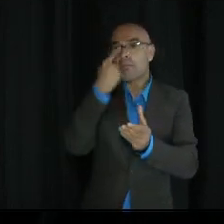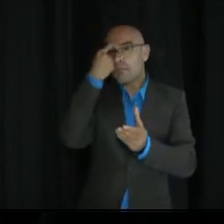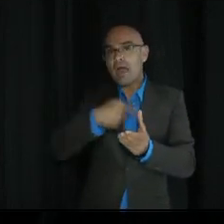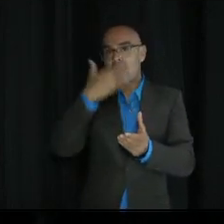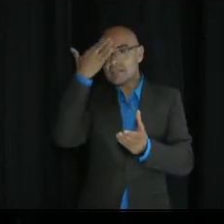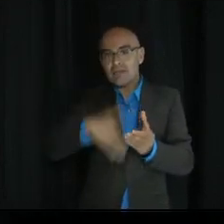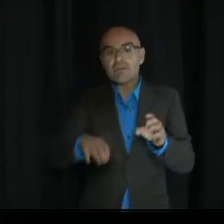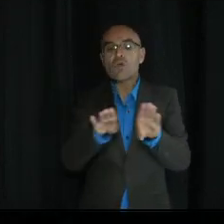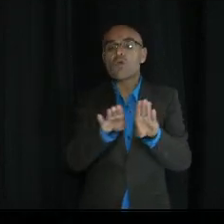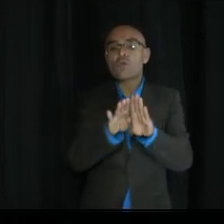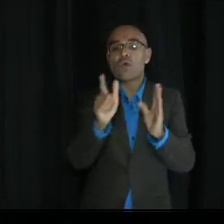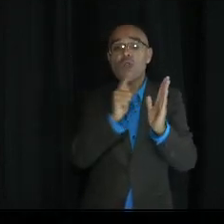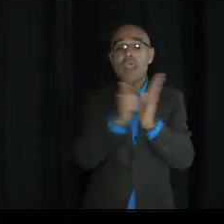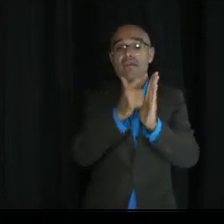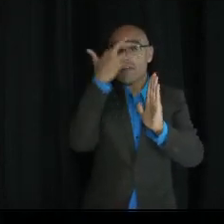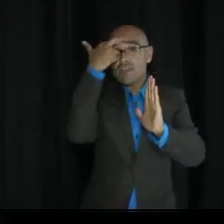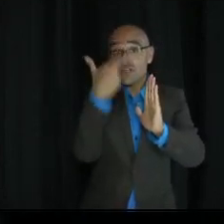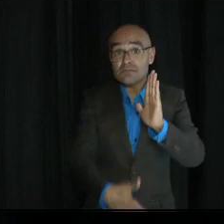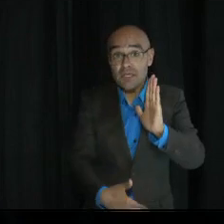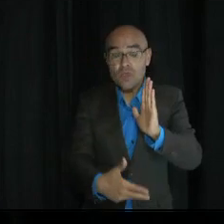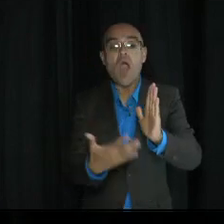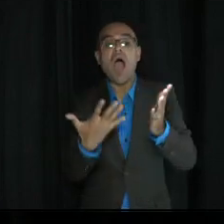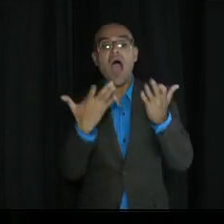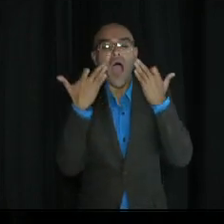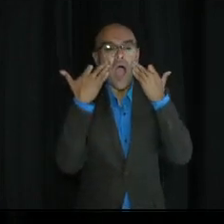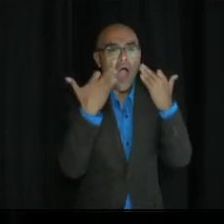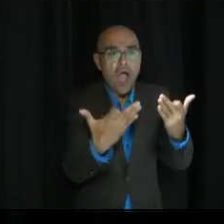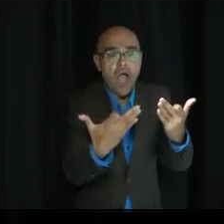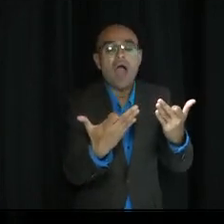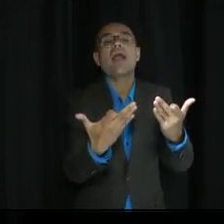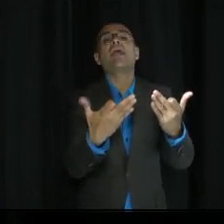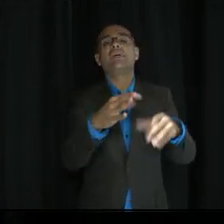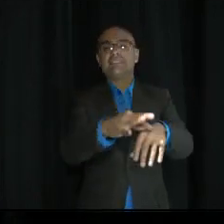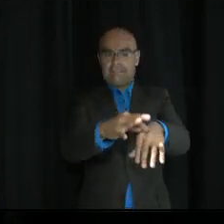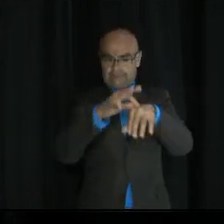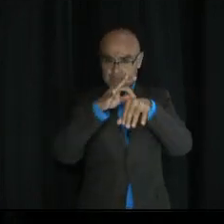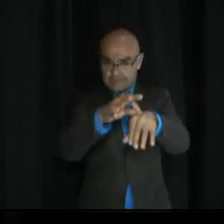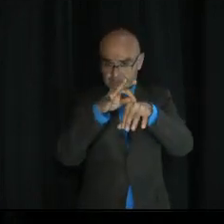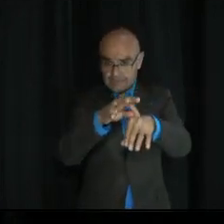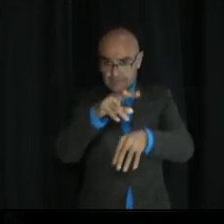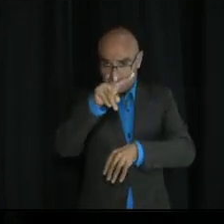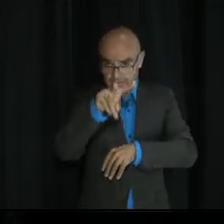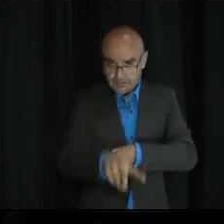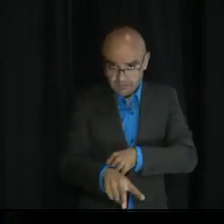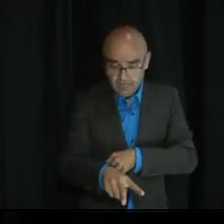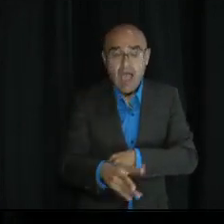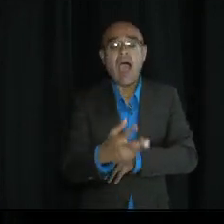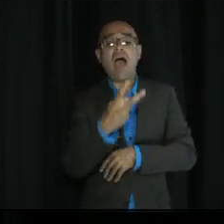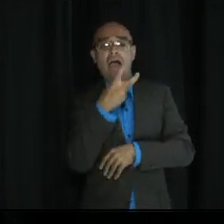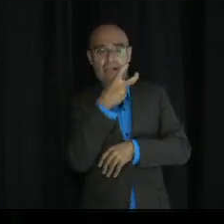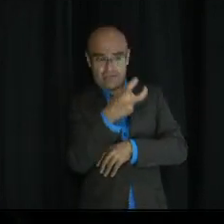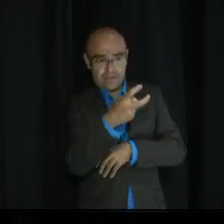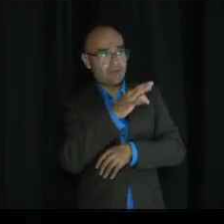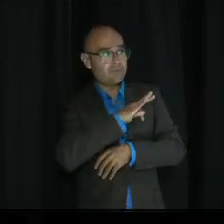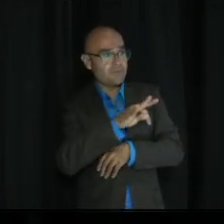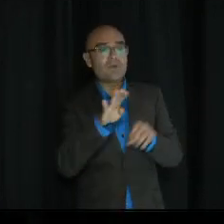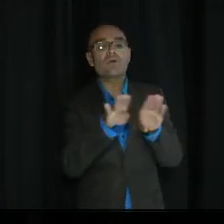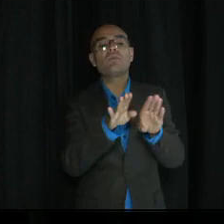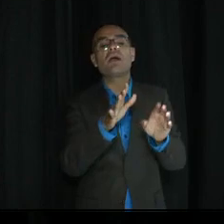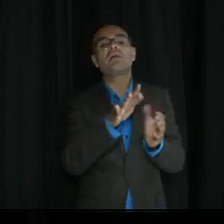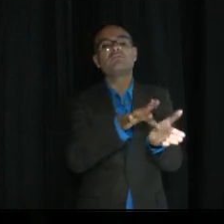que constituya un delito para en su momento poderlo demostrar, ya sea de manera tanto